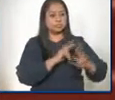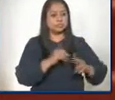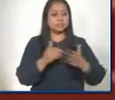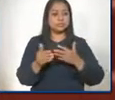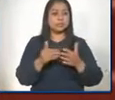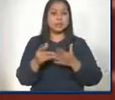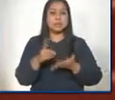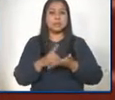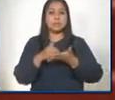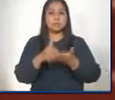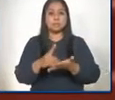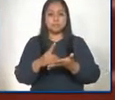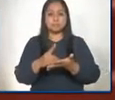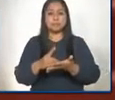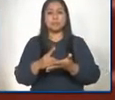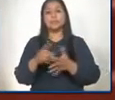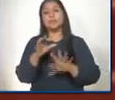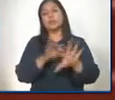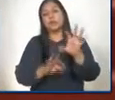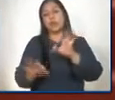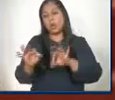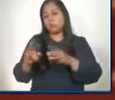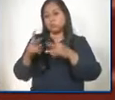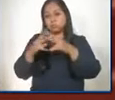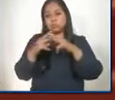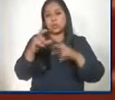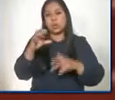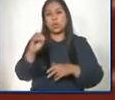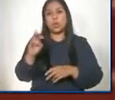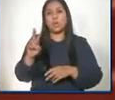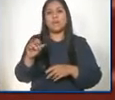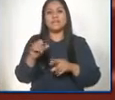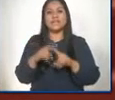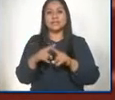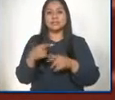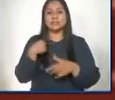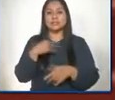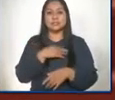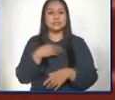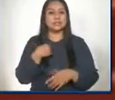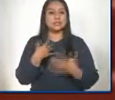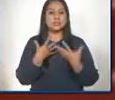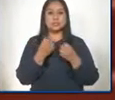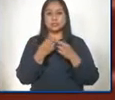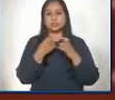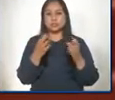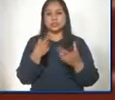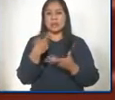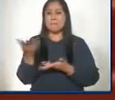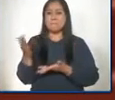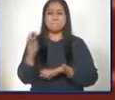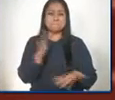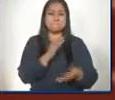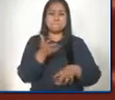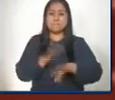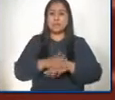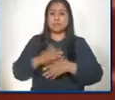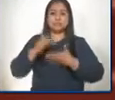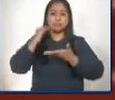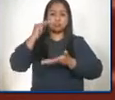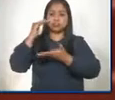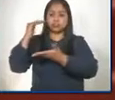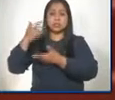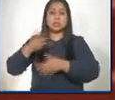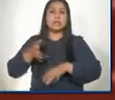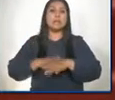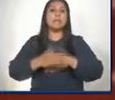por donación o a través del mecanismo COVAX con el Ministerio de Salud Pública, la mayor cantidad de vacunas para seguir en el proceso y jornadas de